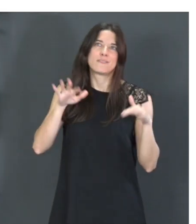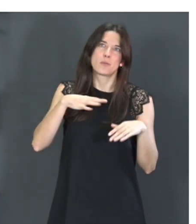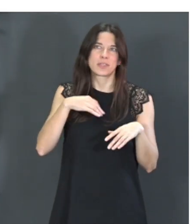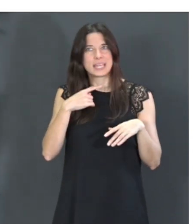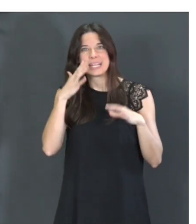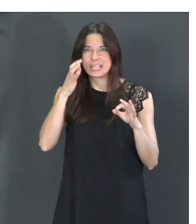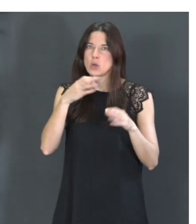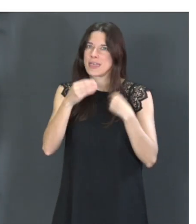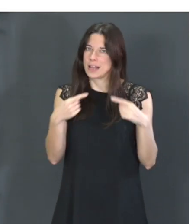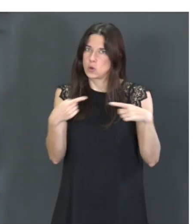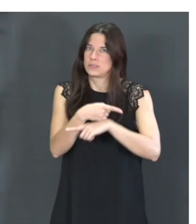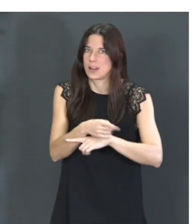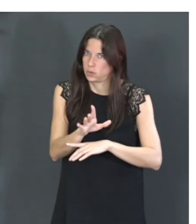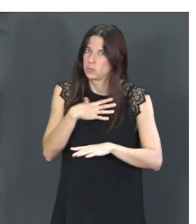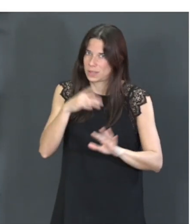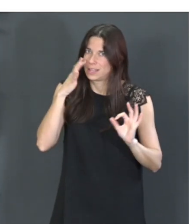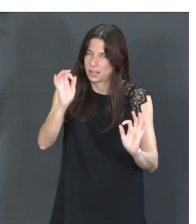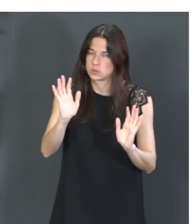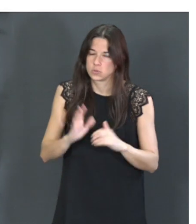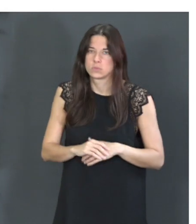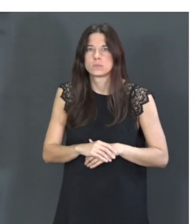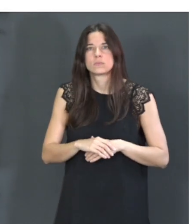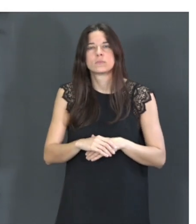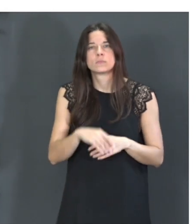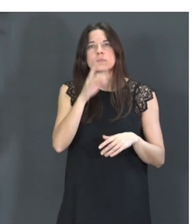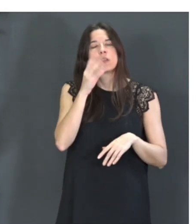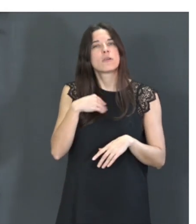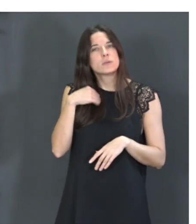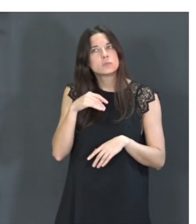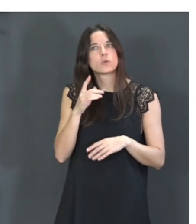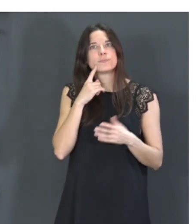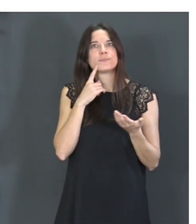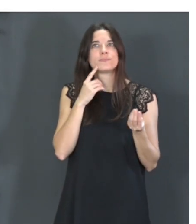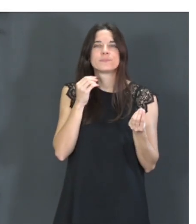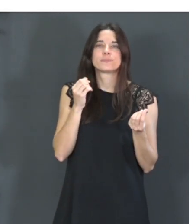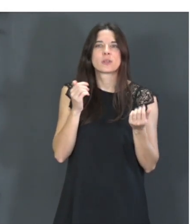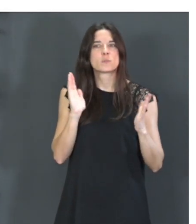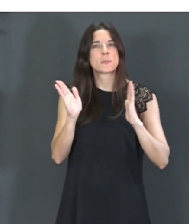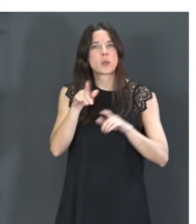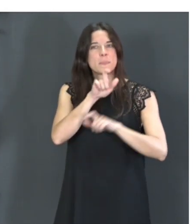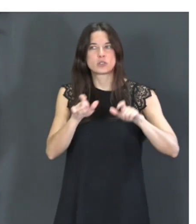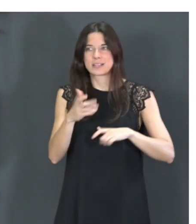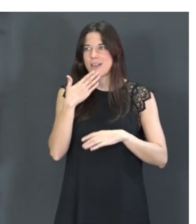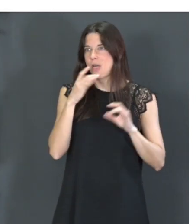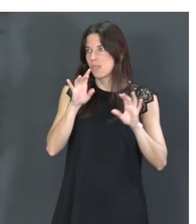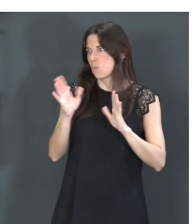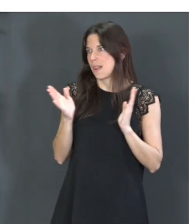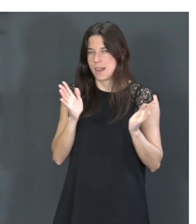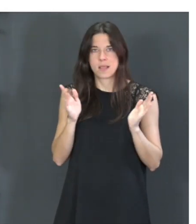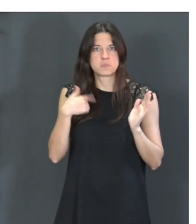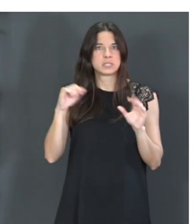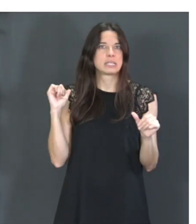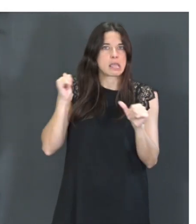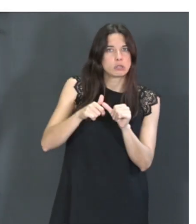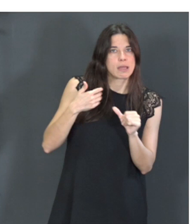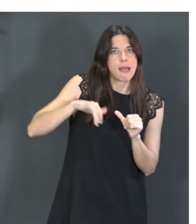justo hacerlo lo contrario. Ahora estamos en un momento en las personas de nuestra edad que ya, bueno, pues tenemos una trayectoria,